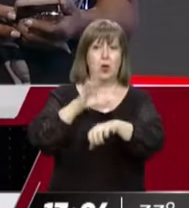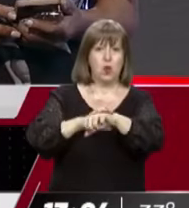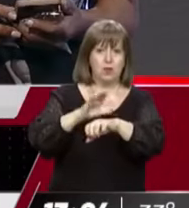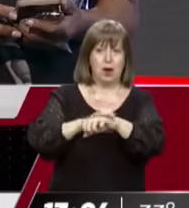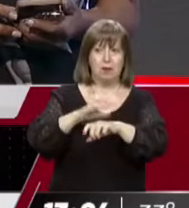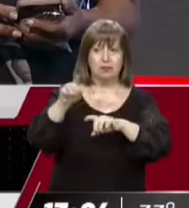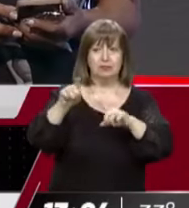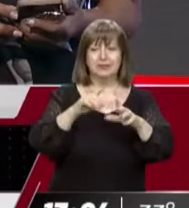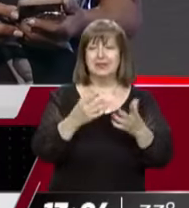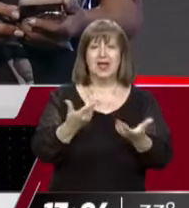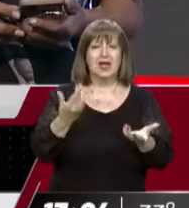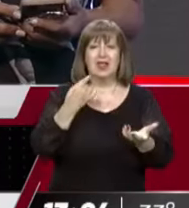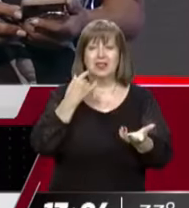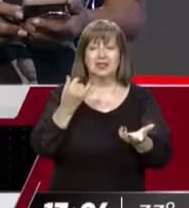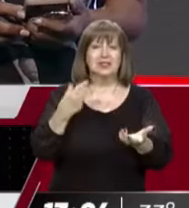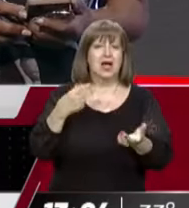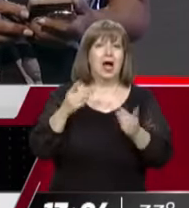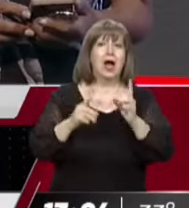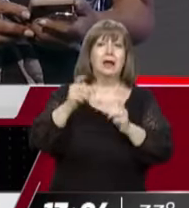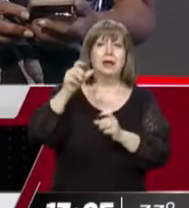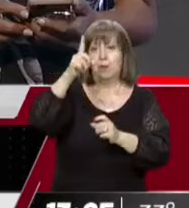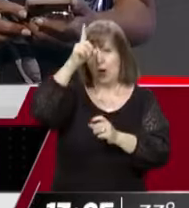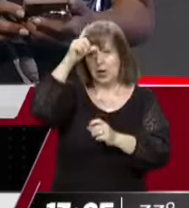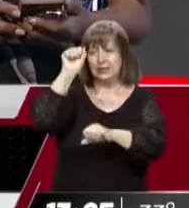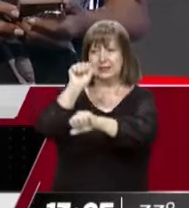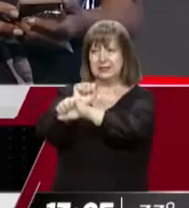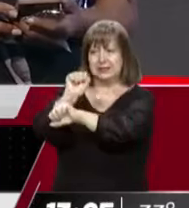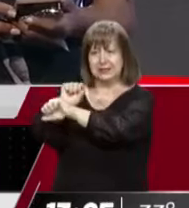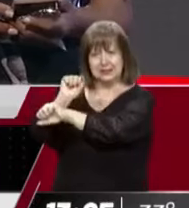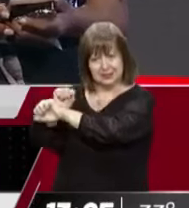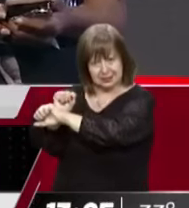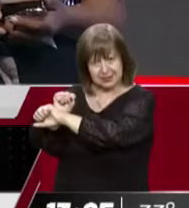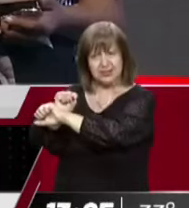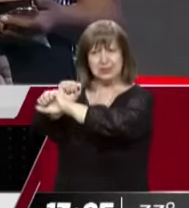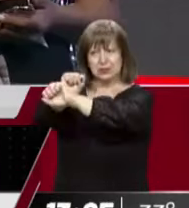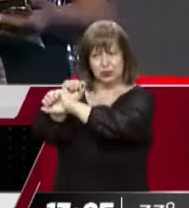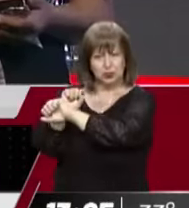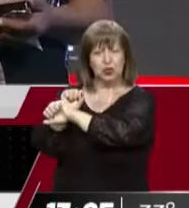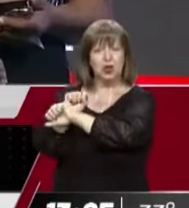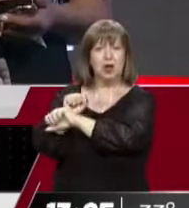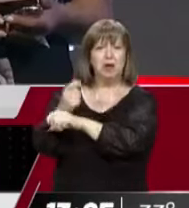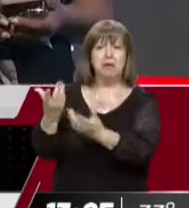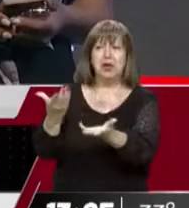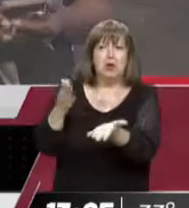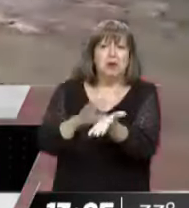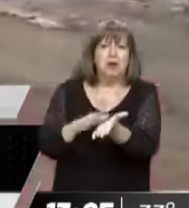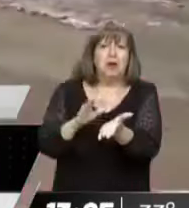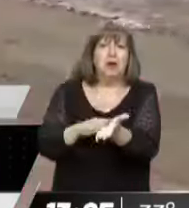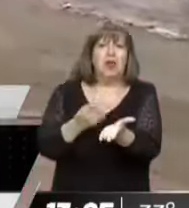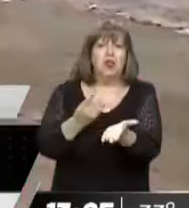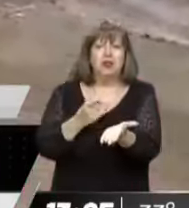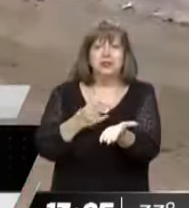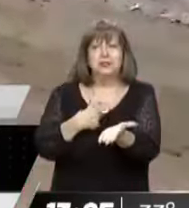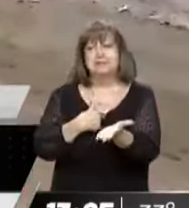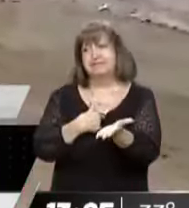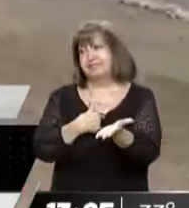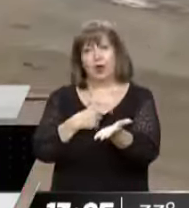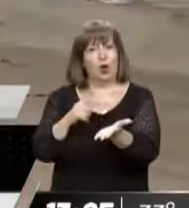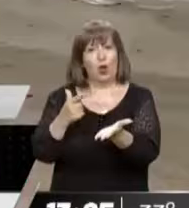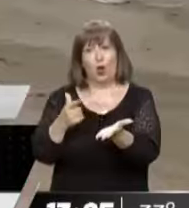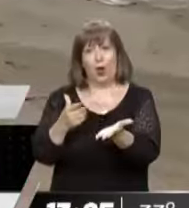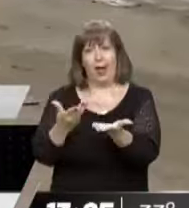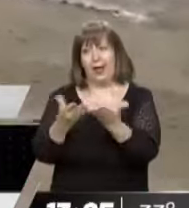las han liberado porque no tienen pruebas. O sea, no hay una prueba hasta donde sabemos. Puedo volver a preguntar de alguien